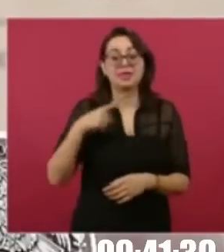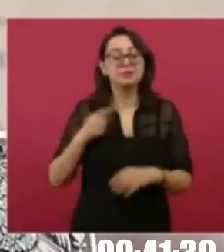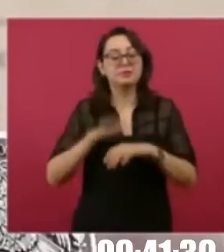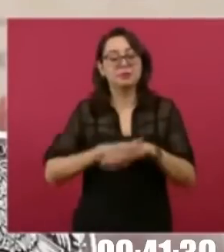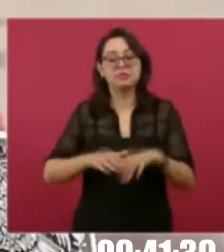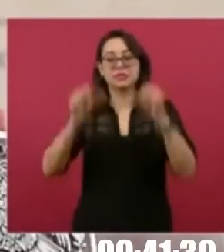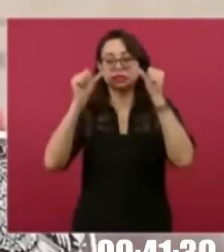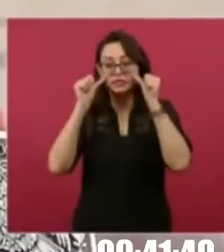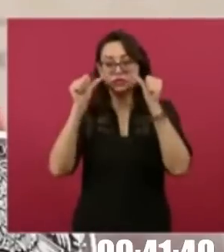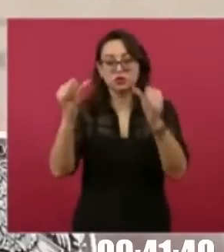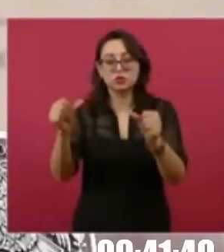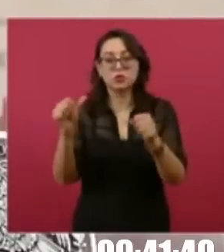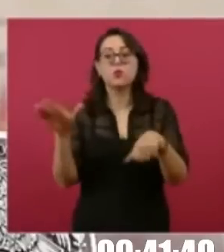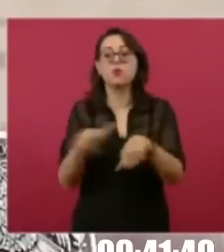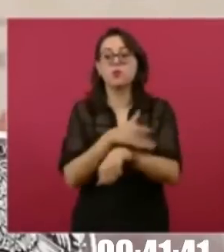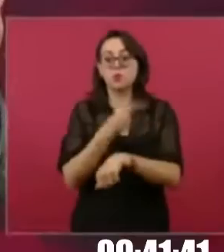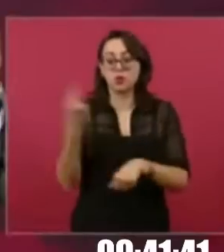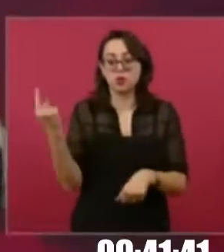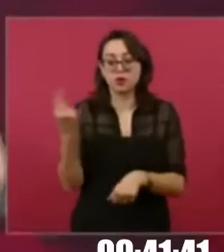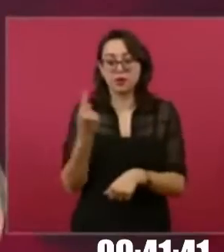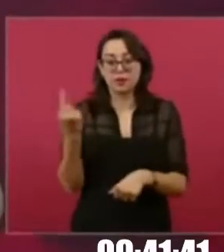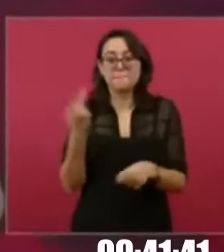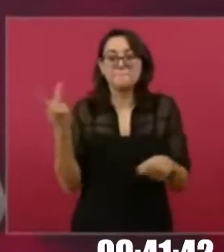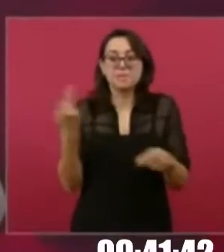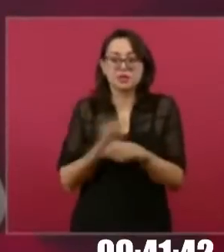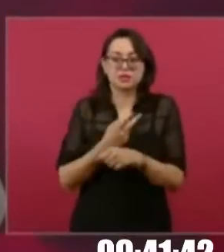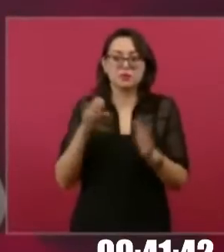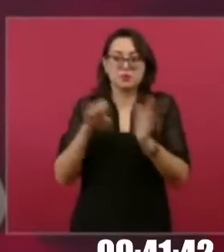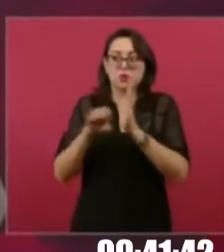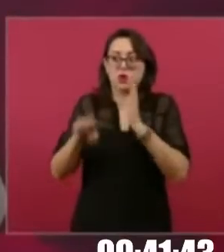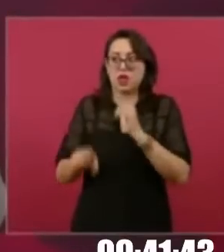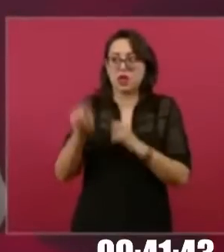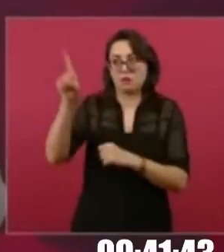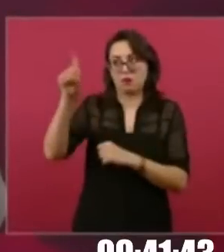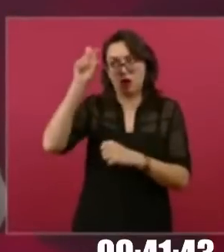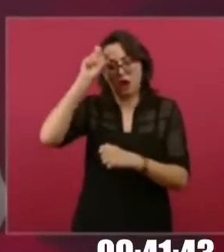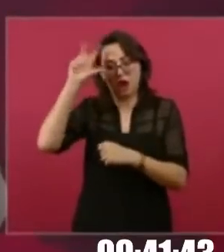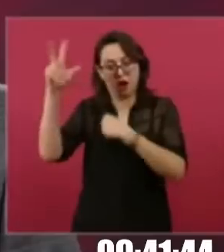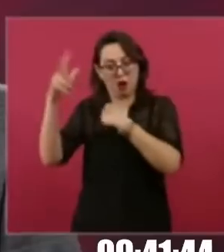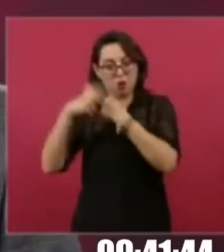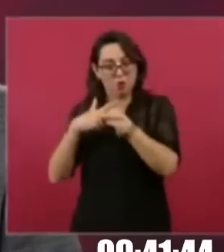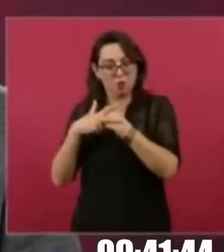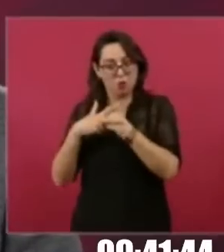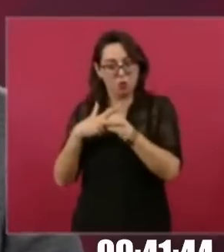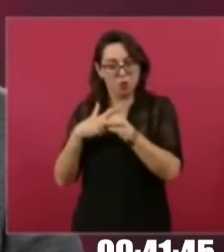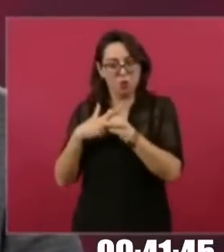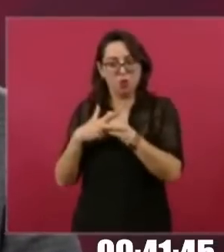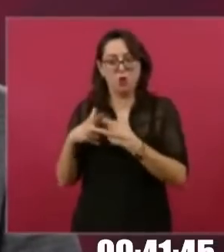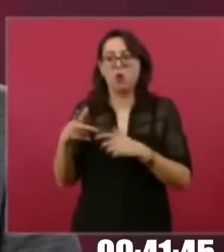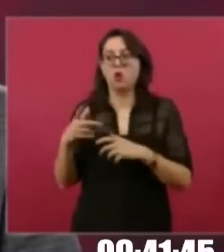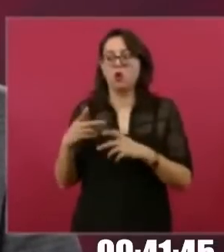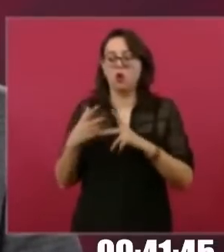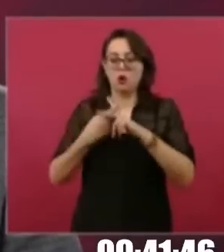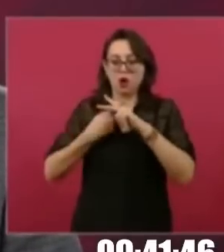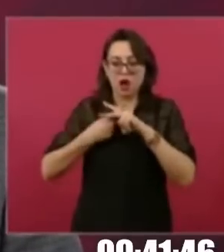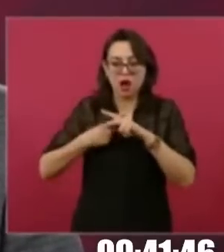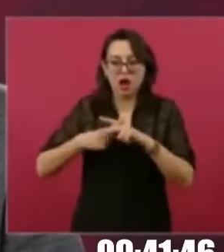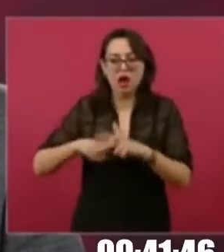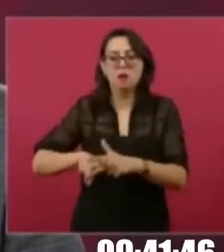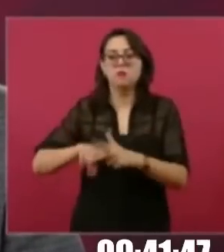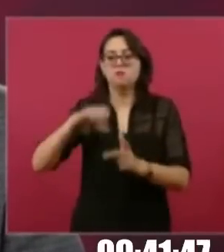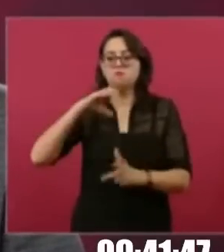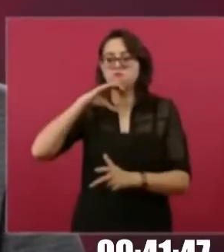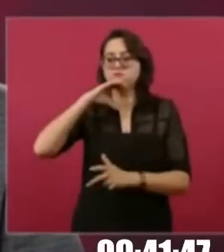en algunos países en Europa principalmente empieza a subir la temperatura